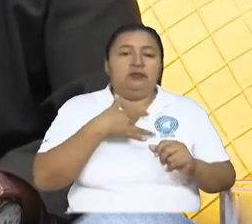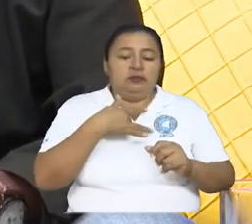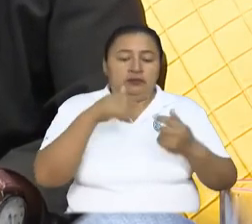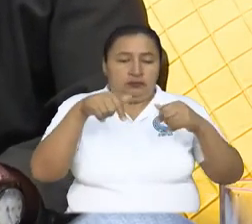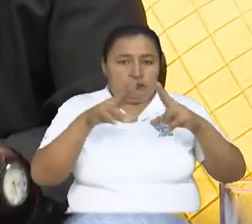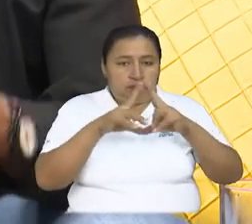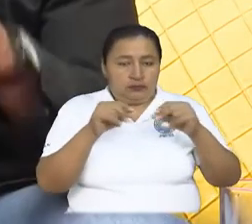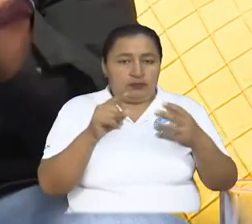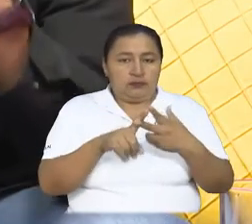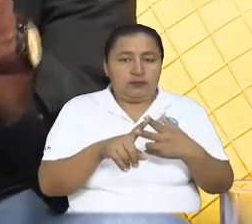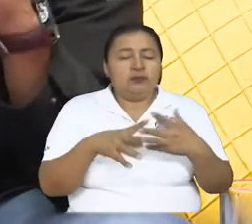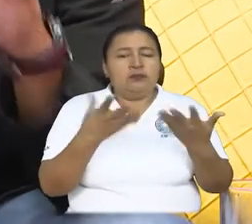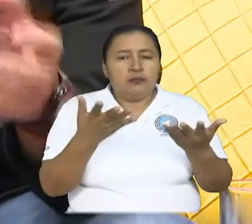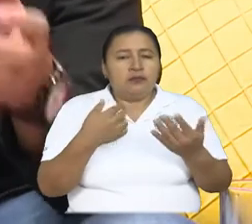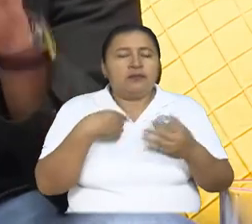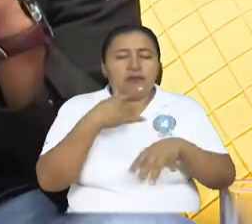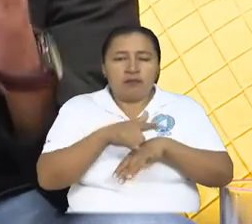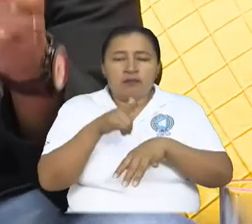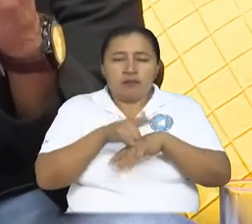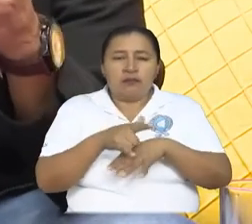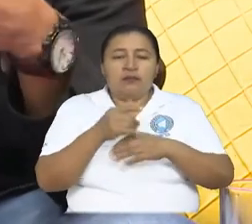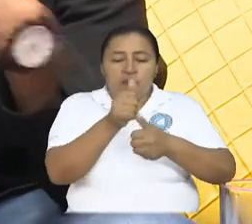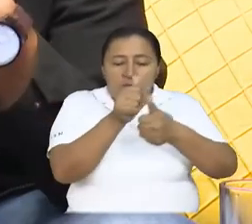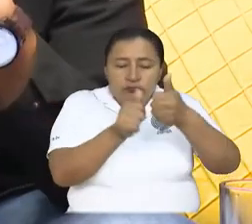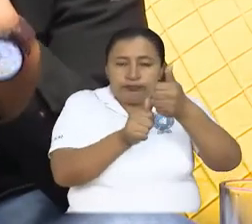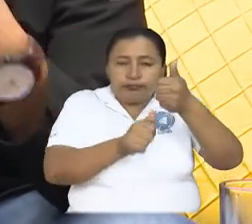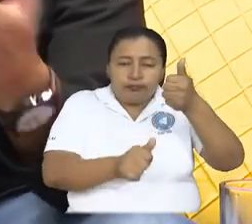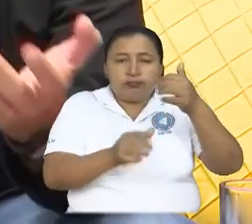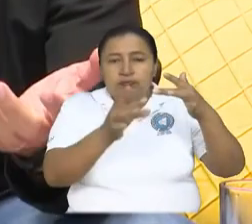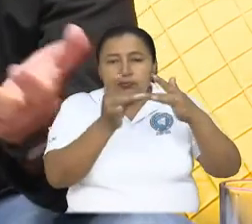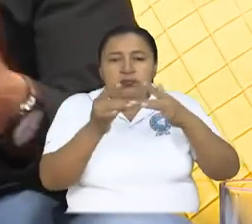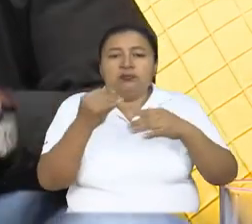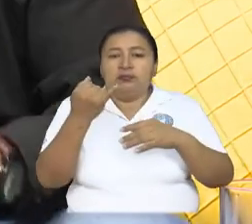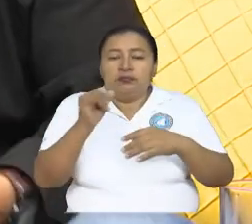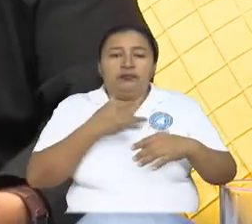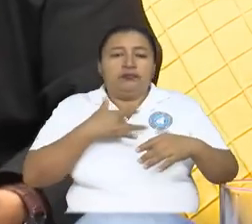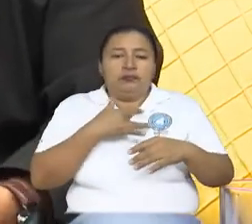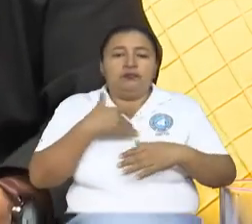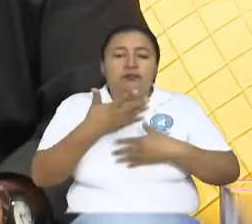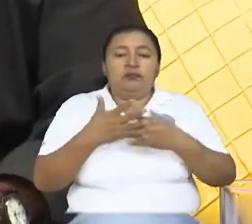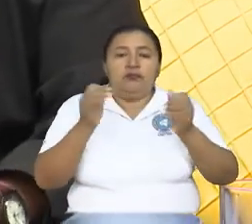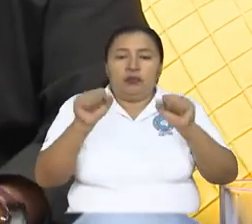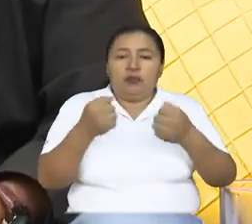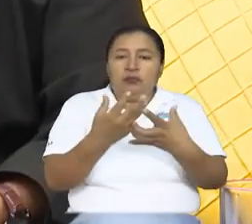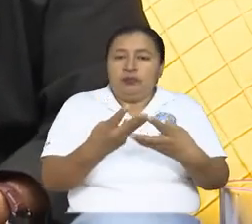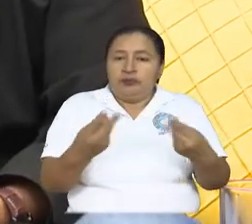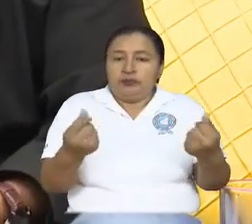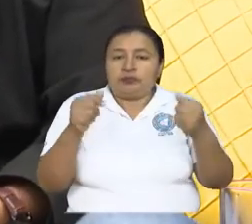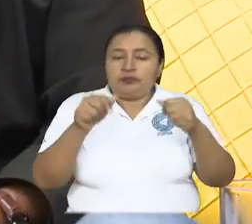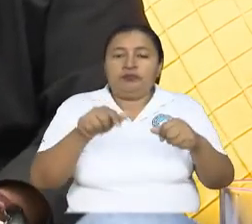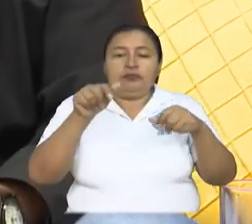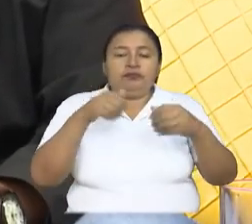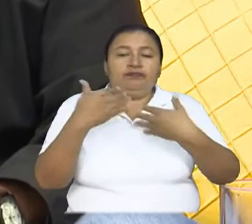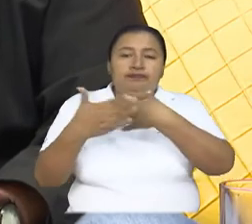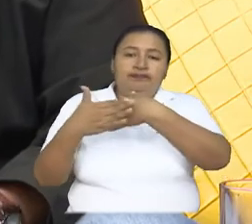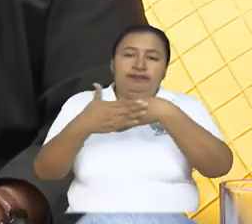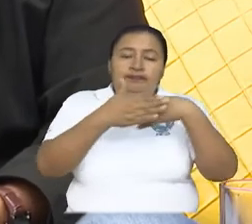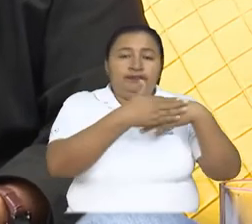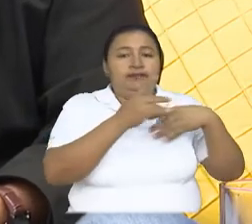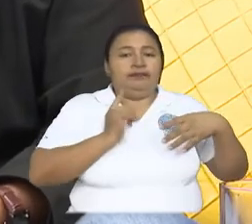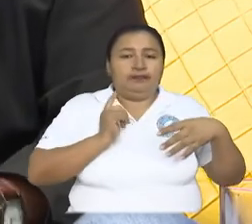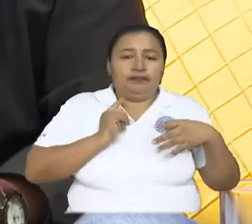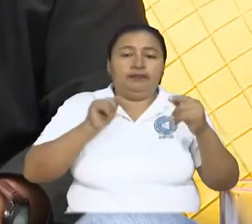país es decir es buscar sus especialidades que son necesarias para resolver lo que la demanda que tenemos